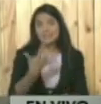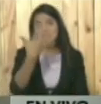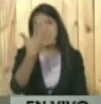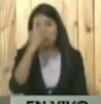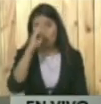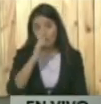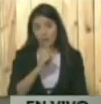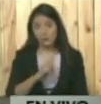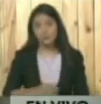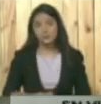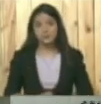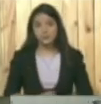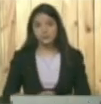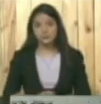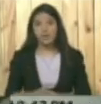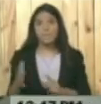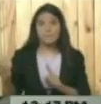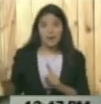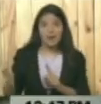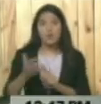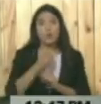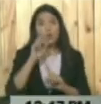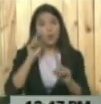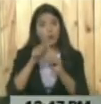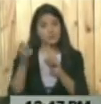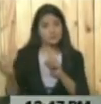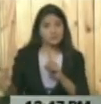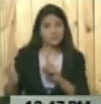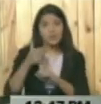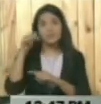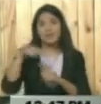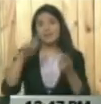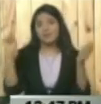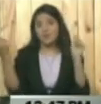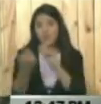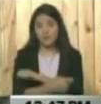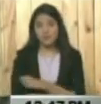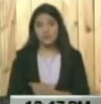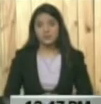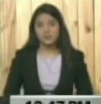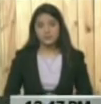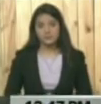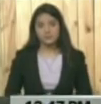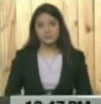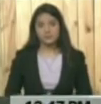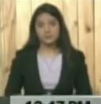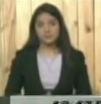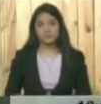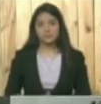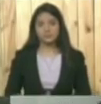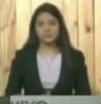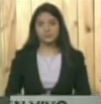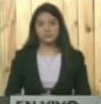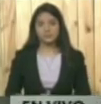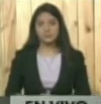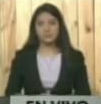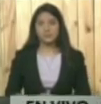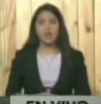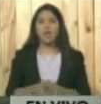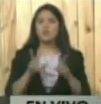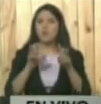5 años para el logro de estas metas, de esta transformación urbana y de esta reurbanización del